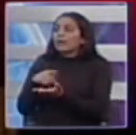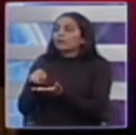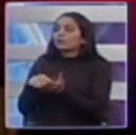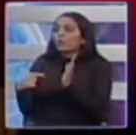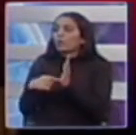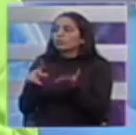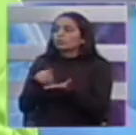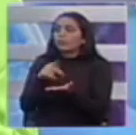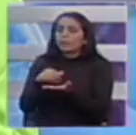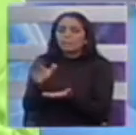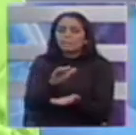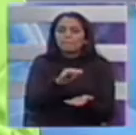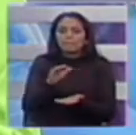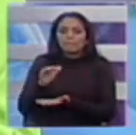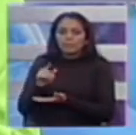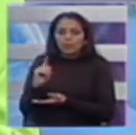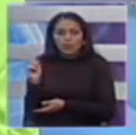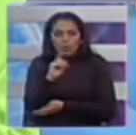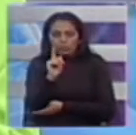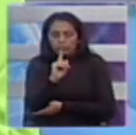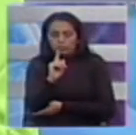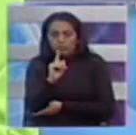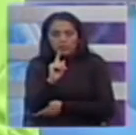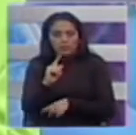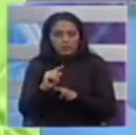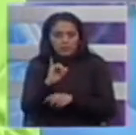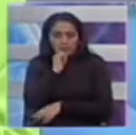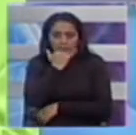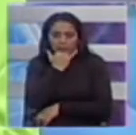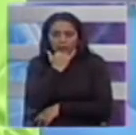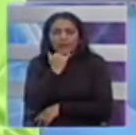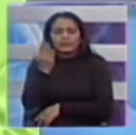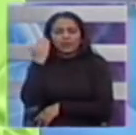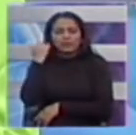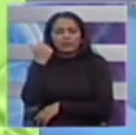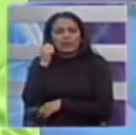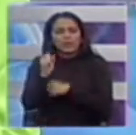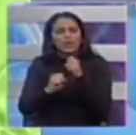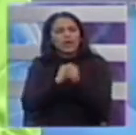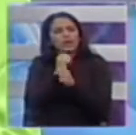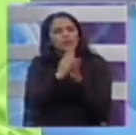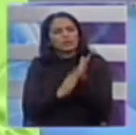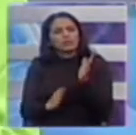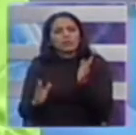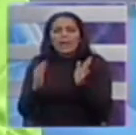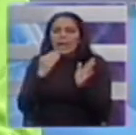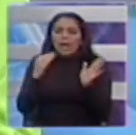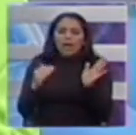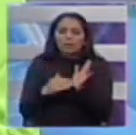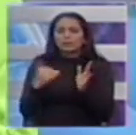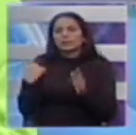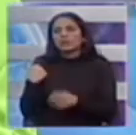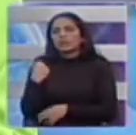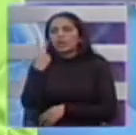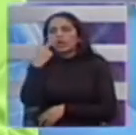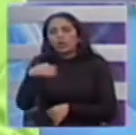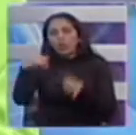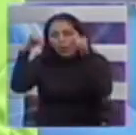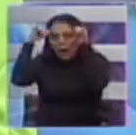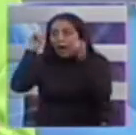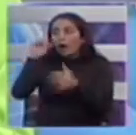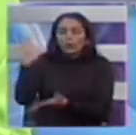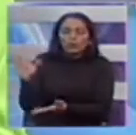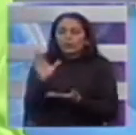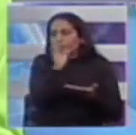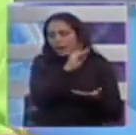Por lo tanto, ese es un error. Y ya hemos escuchado eso 10 años, que si tienes dos vacas te van a quitar una, si tienes dos casas te van a quitar